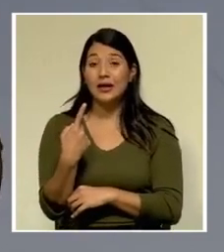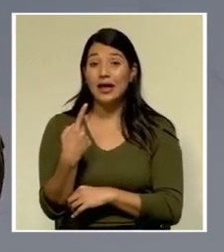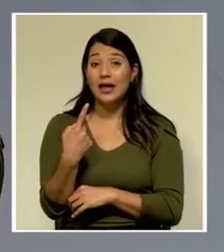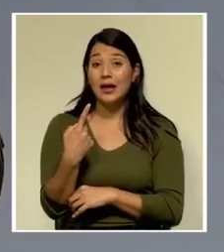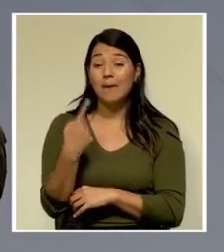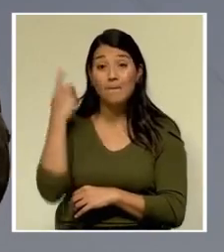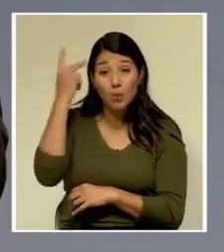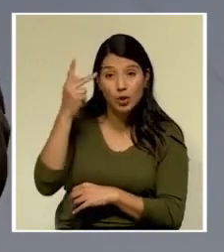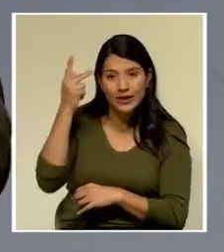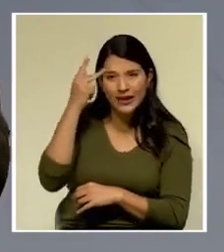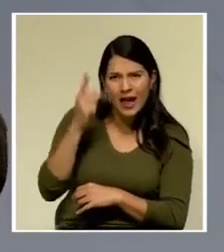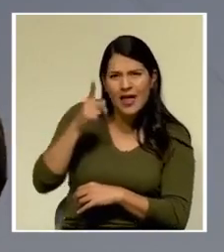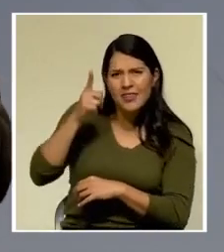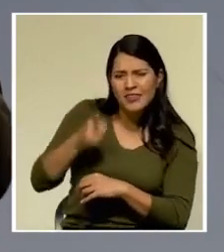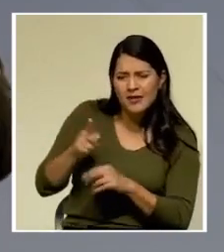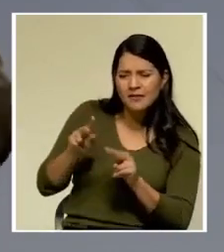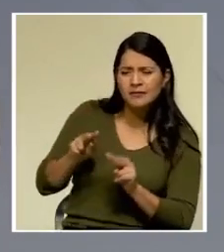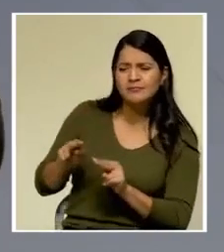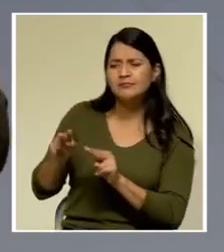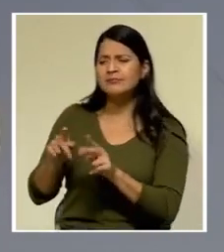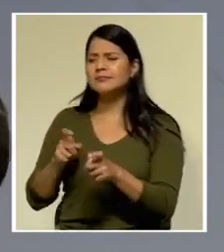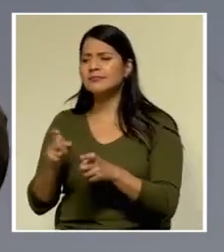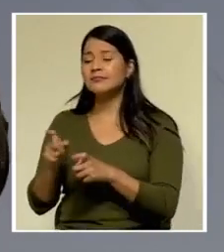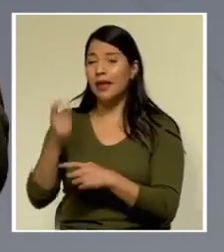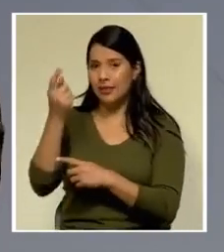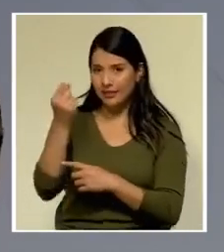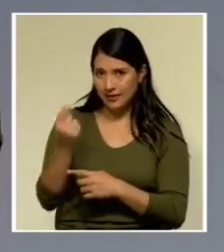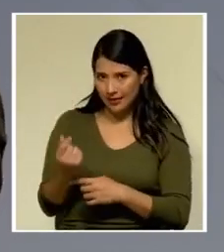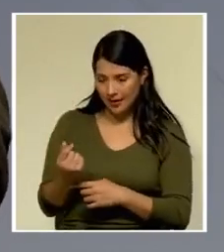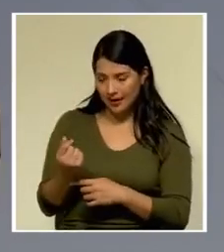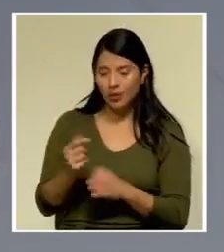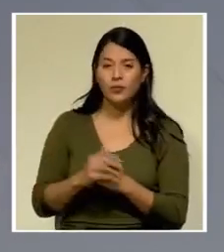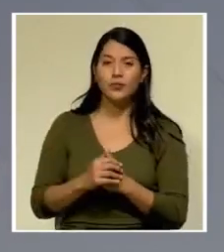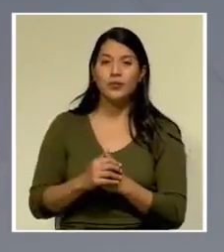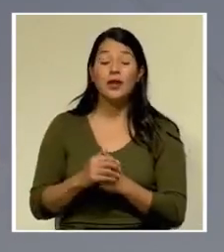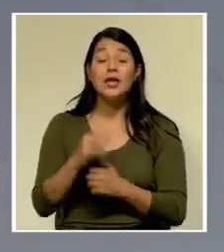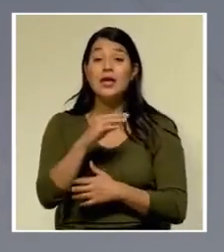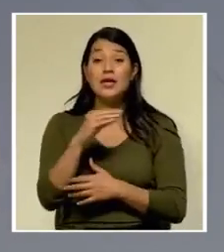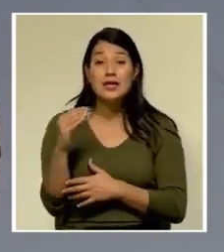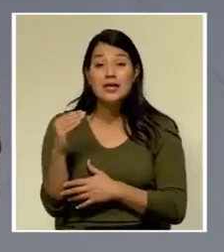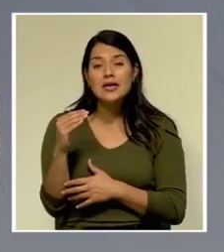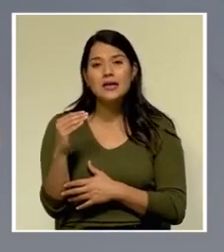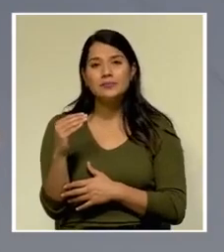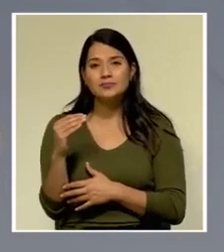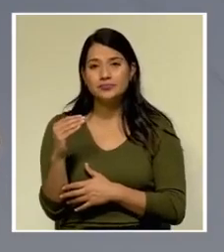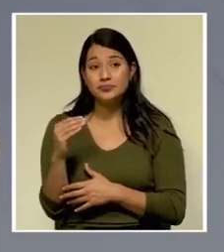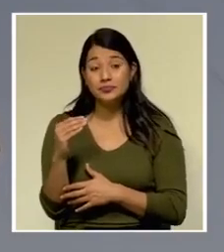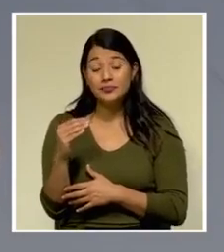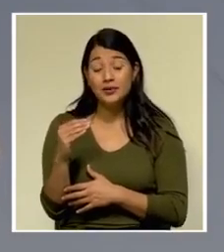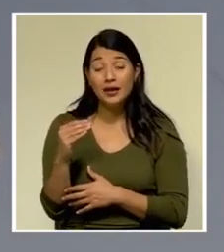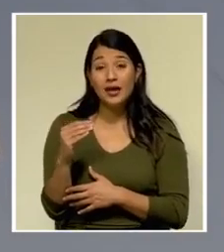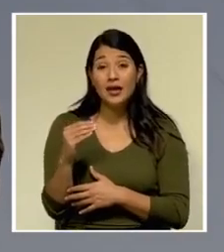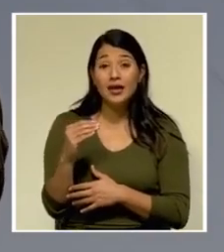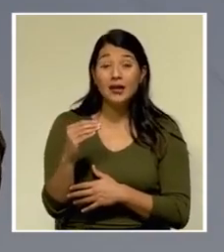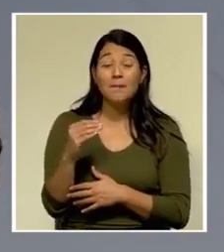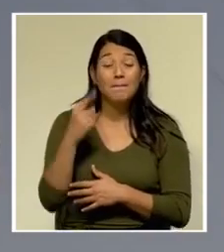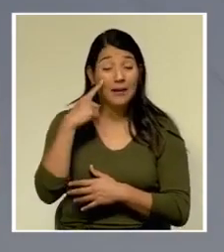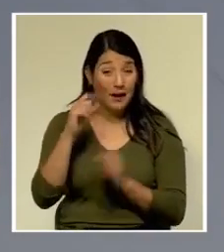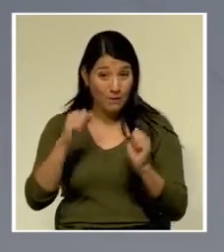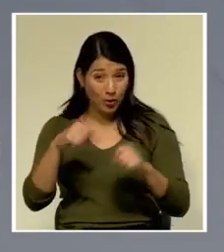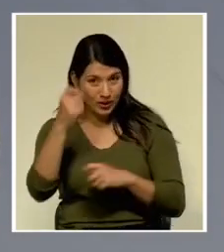la plata. Y a pesar de la autonomía relativa que tienen los actores políticos con respecto al dinero, lo cierto es que